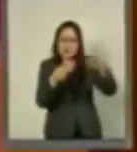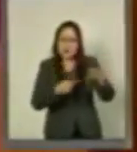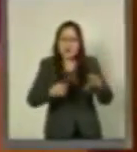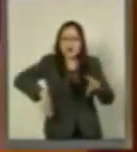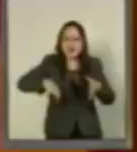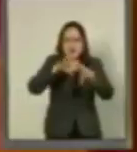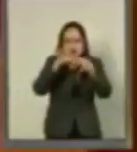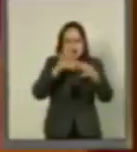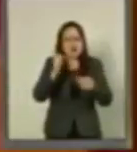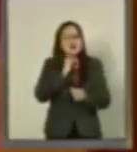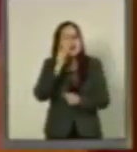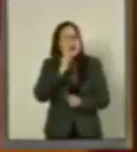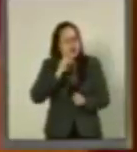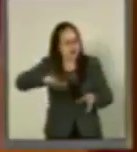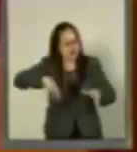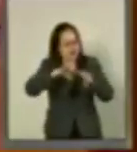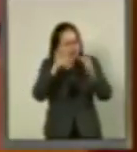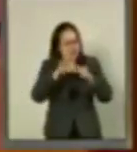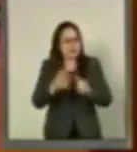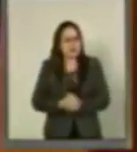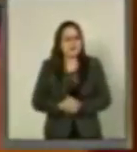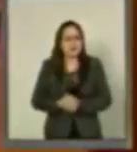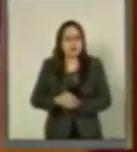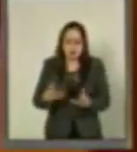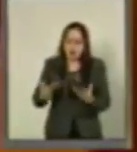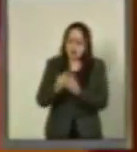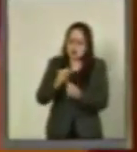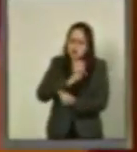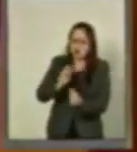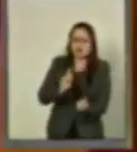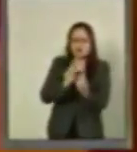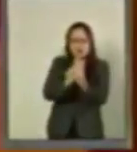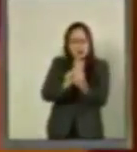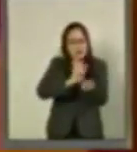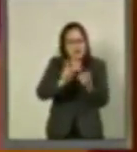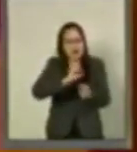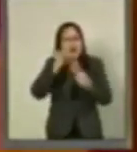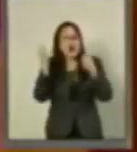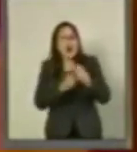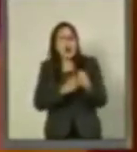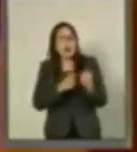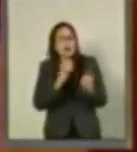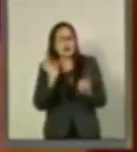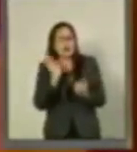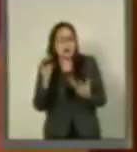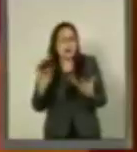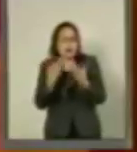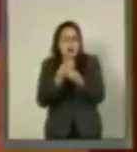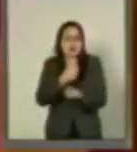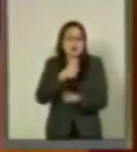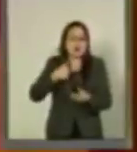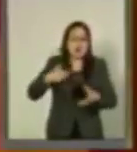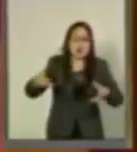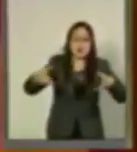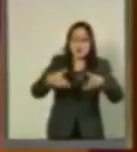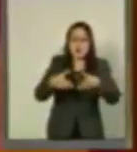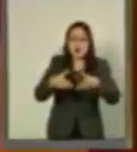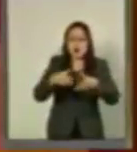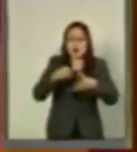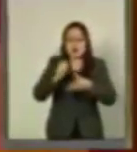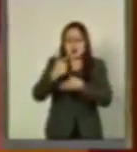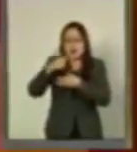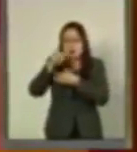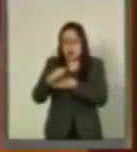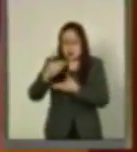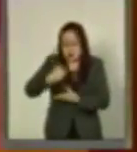senadora, puede usted platicar y consultar con ellas si no han tenido con miembros de la Secretaría o